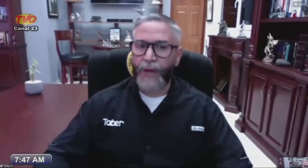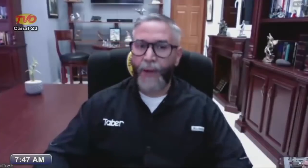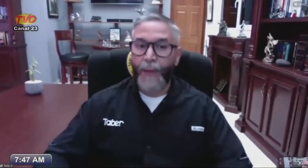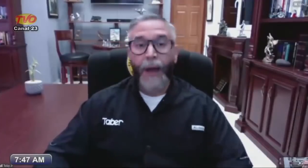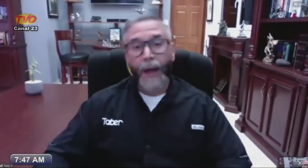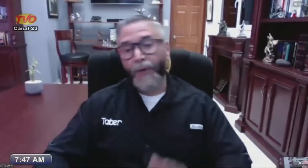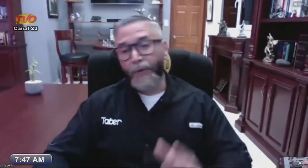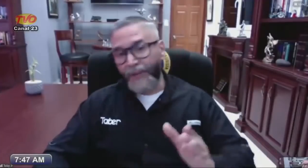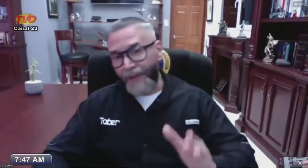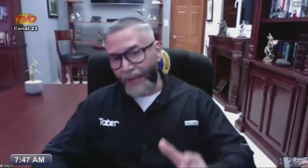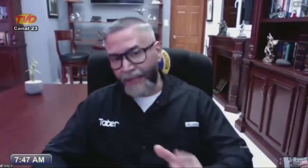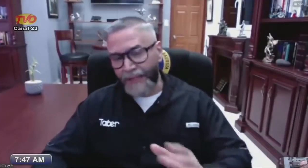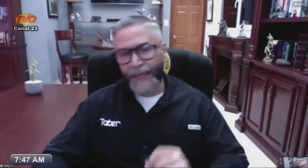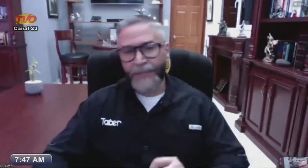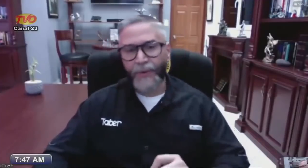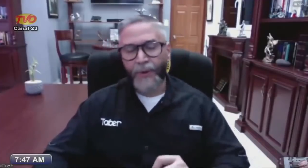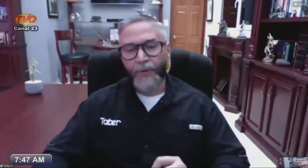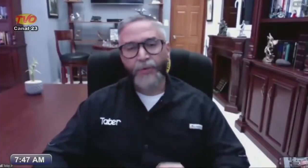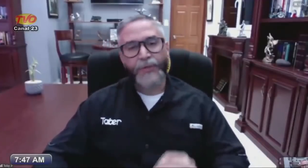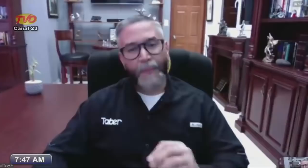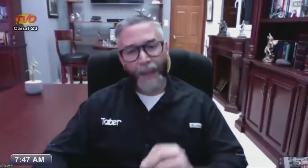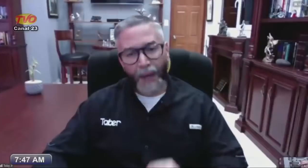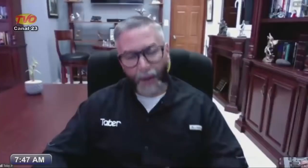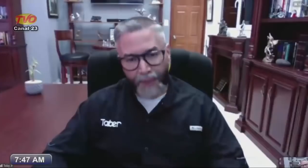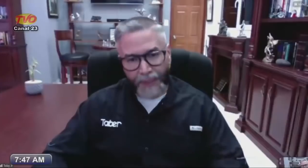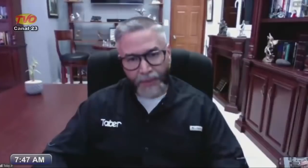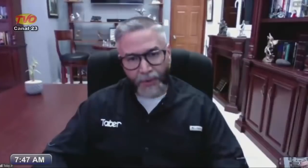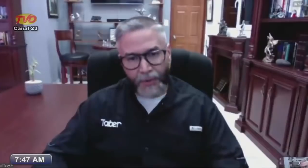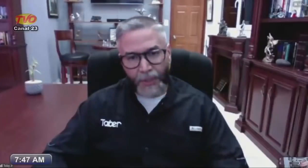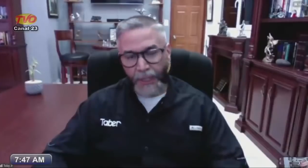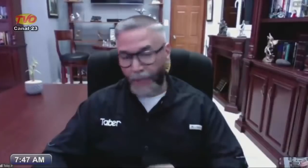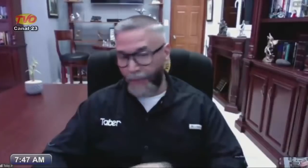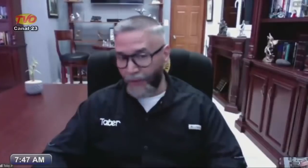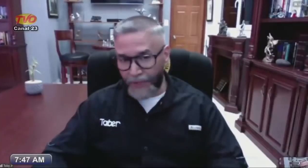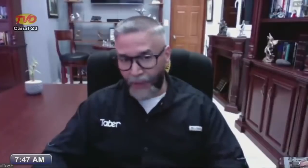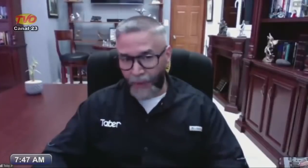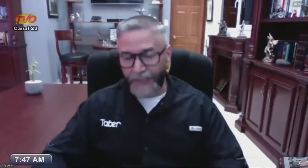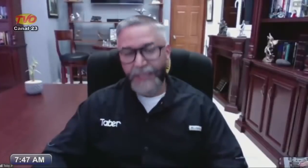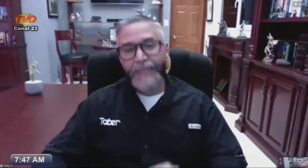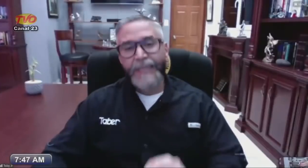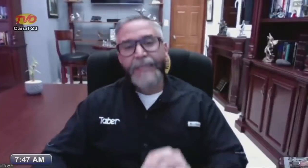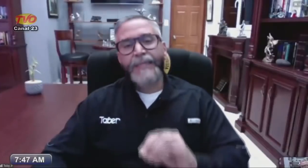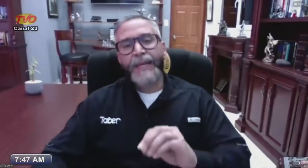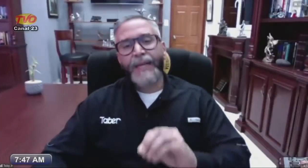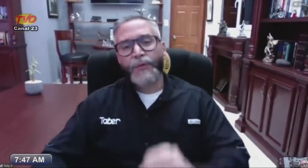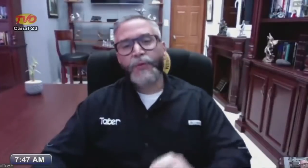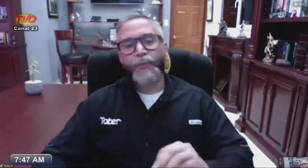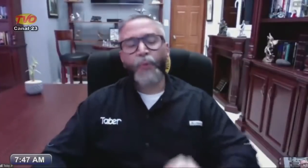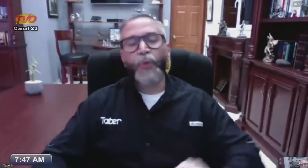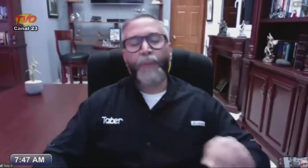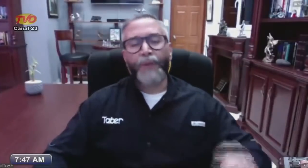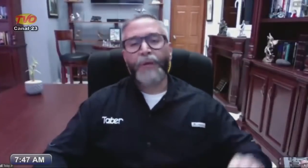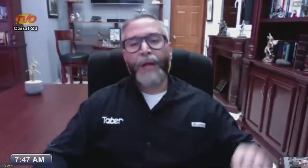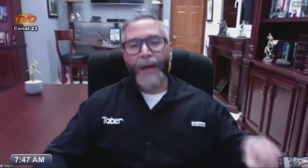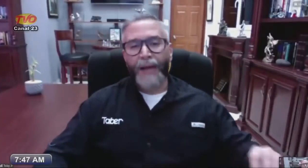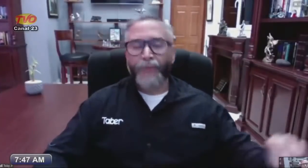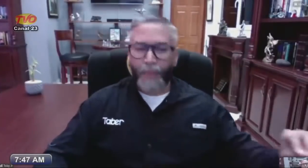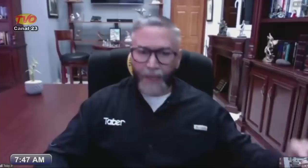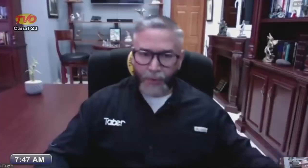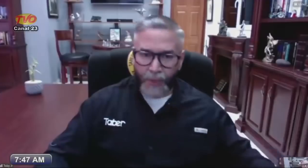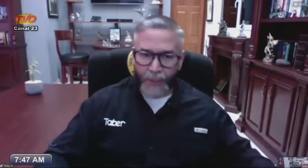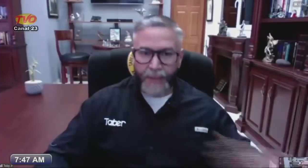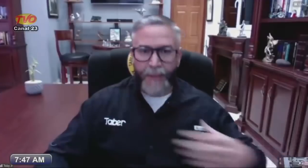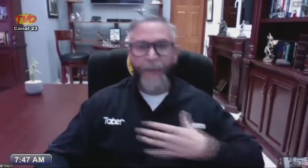funcionaba y no sabía que hacían esto es mi recomendación y mi consejo es si jesús pudo perdonar a